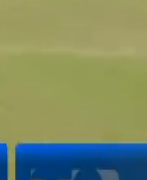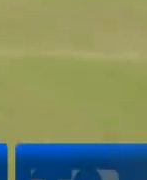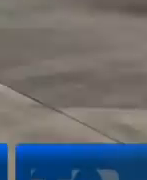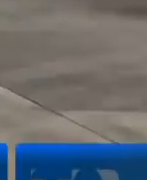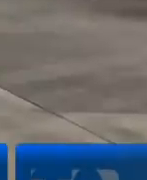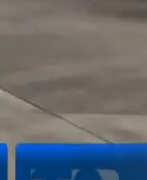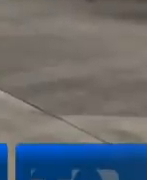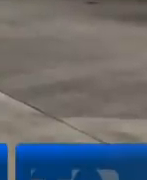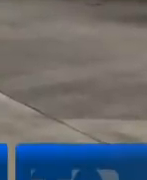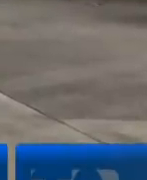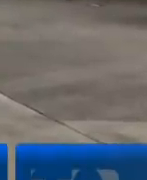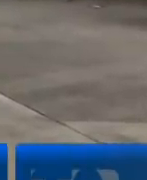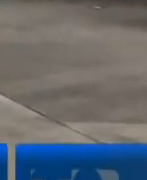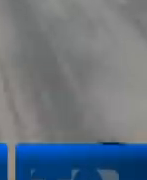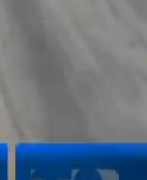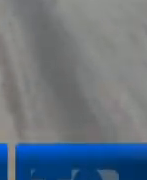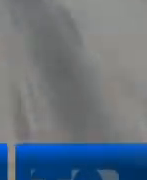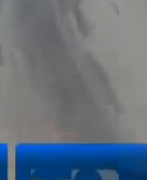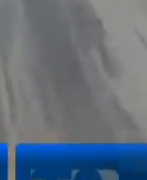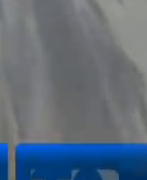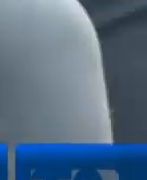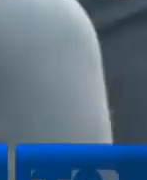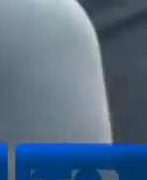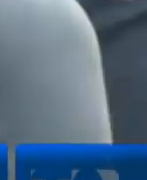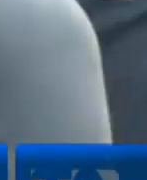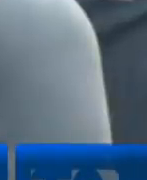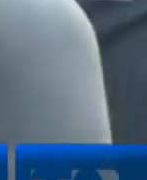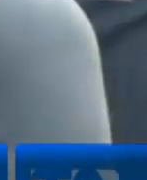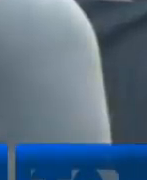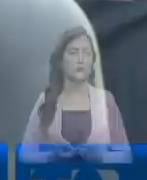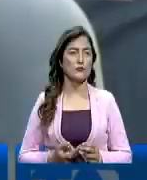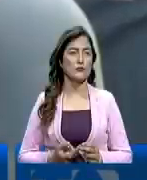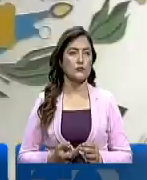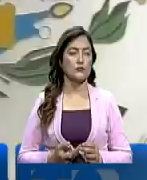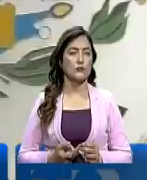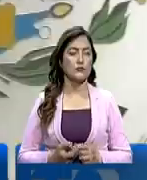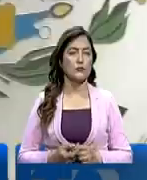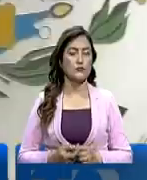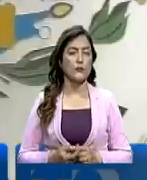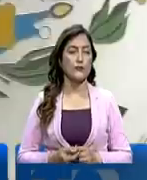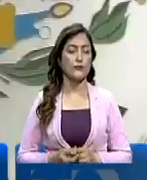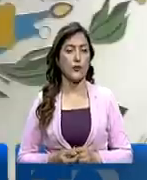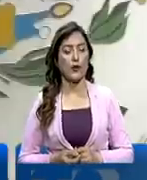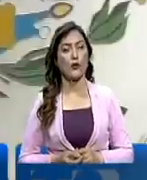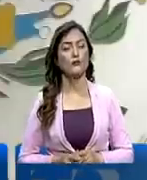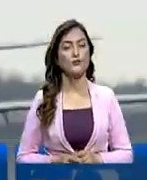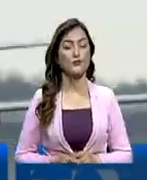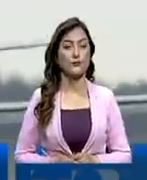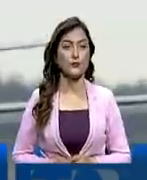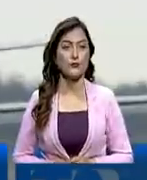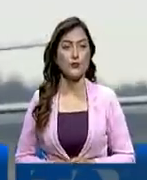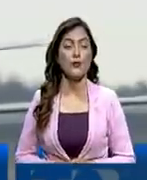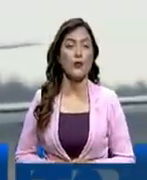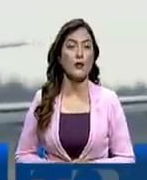Aeroregional incrementó de forma inexplicable su frecuencia de vuelos a México desde La Tacunga. Bajo reserva, uno de sus